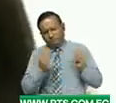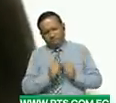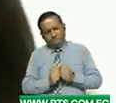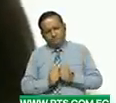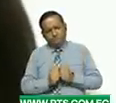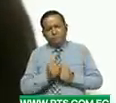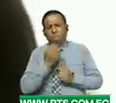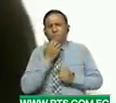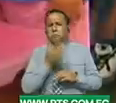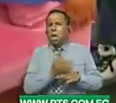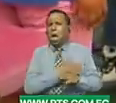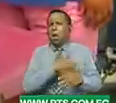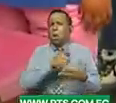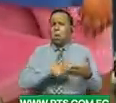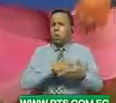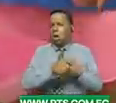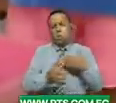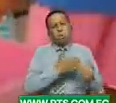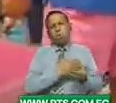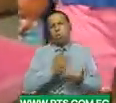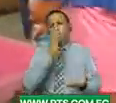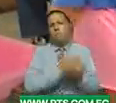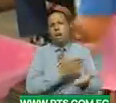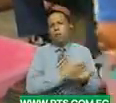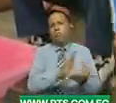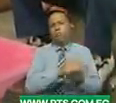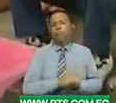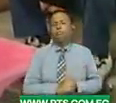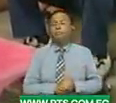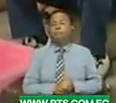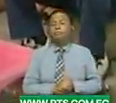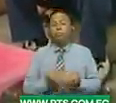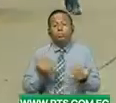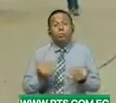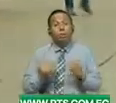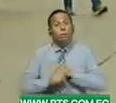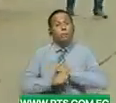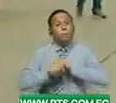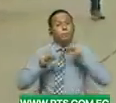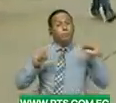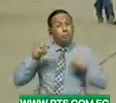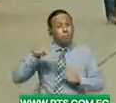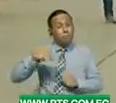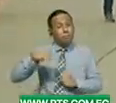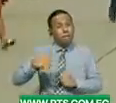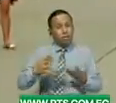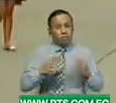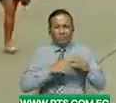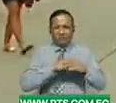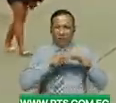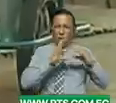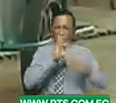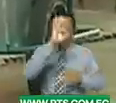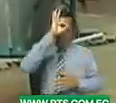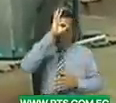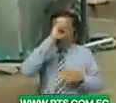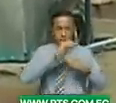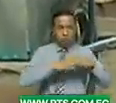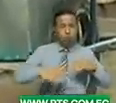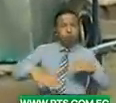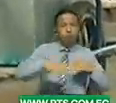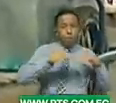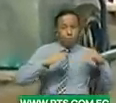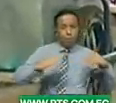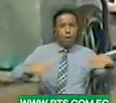independientemente del contrato que tengan. No obstante, desde la mañana de este martes, en los exteriores de la Casa de Salud, nuevamente se apostaron los